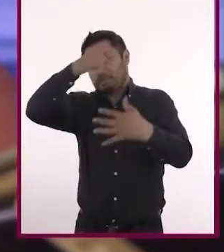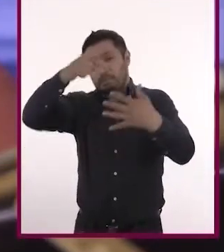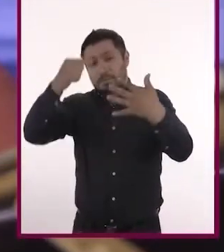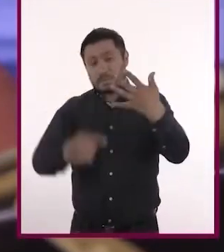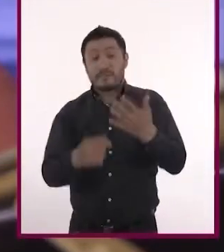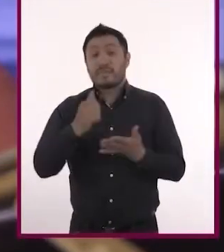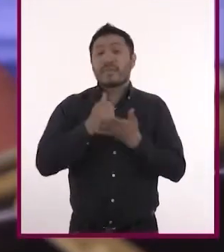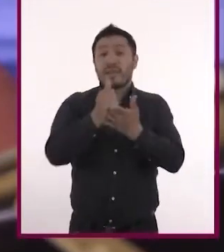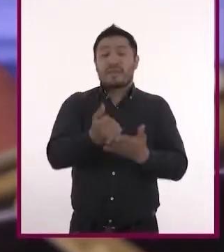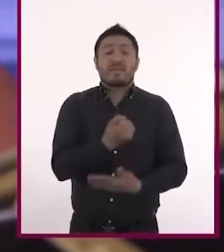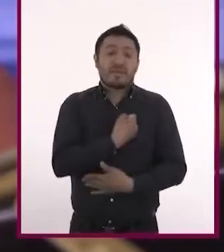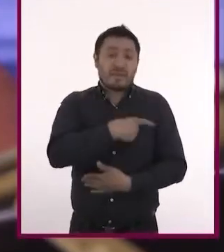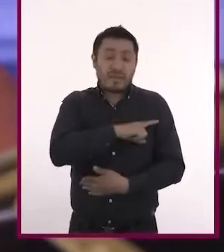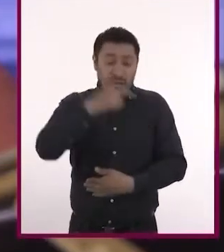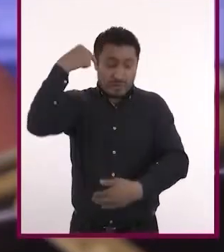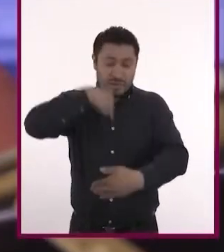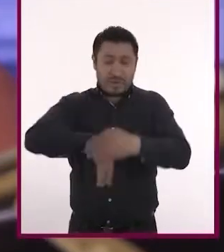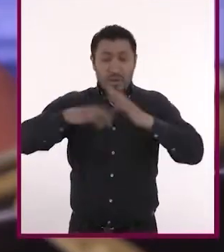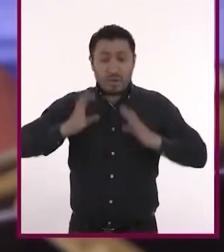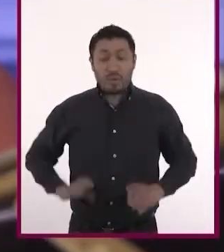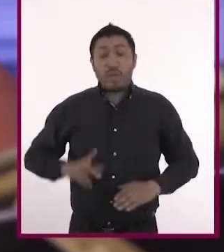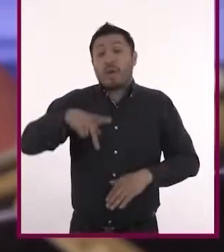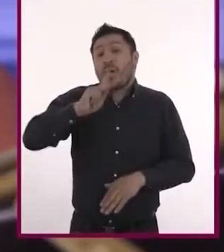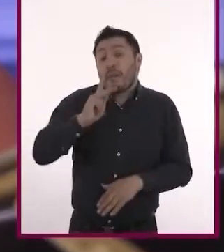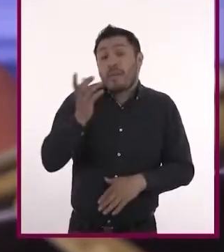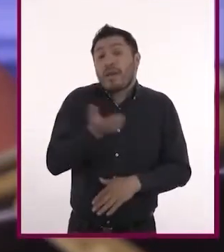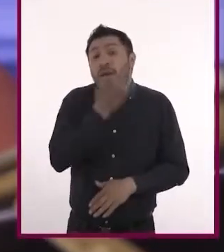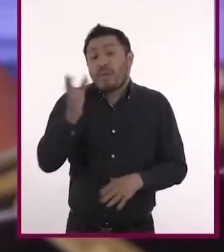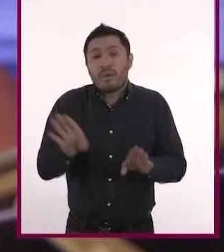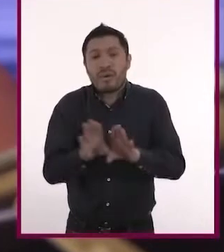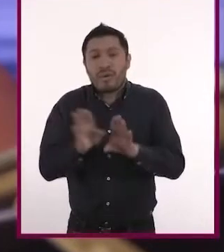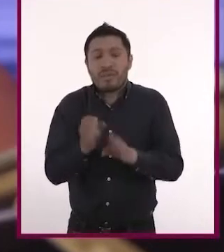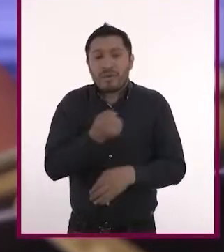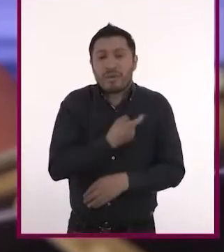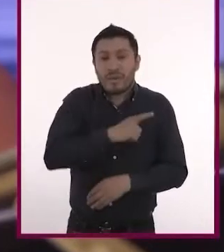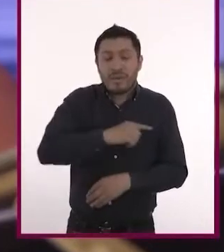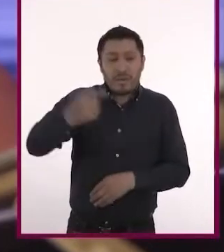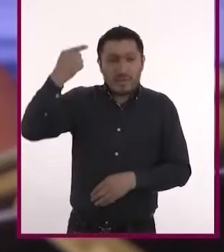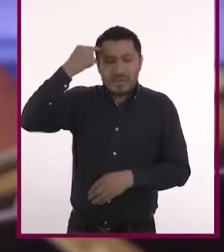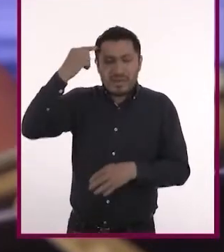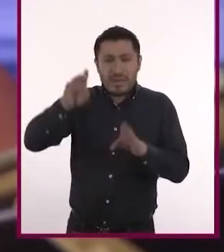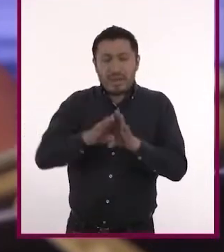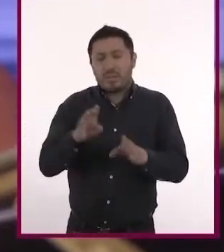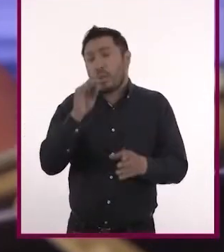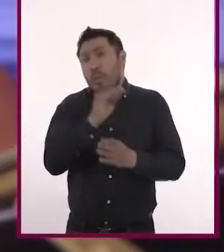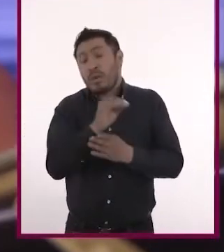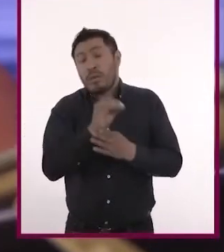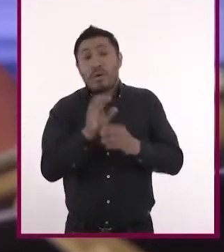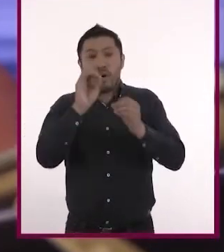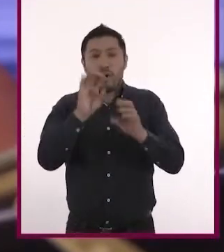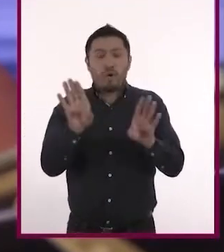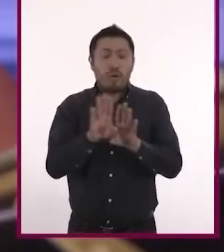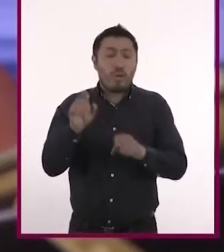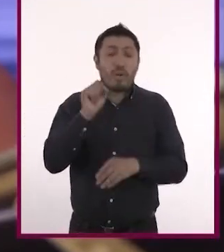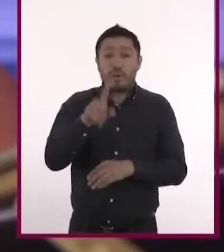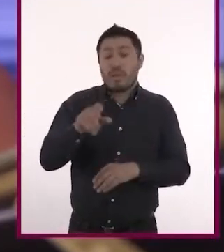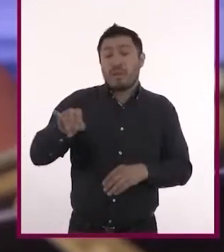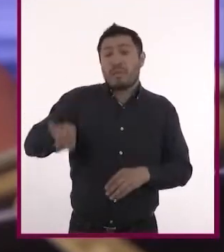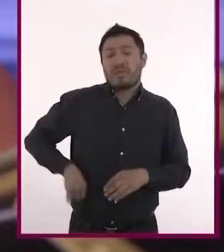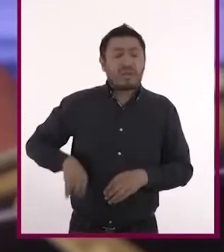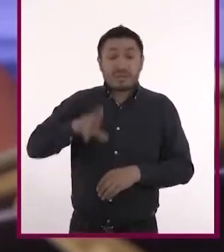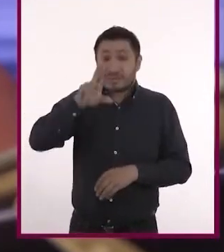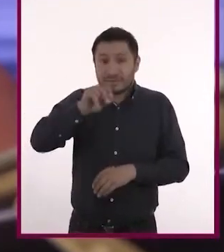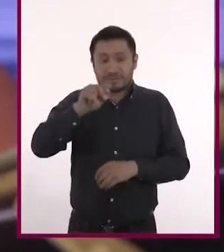ayudan a mantener a nuestro cuerpo sano, pero con frecuencia dejamos de lado la salud mental, o al menos no la abordamos con la misma intensidad. El día de